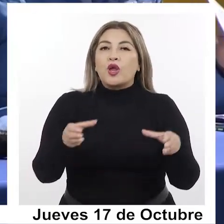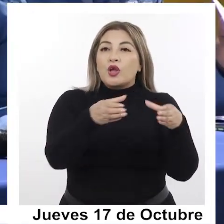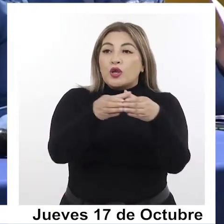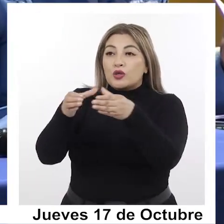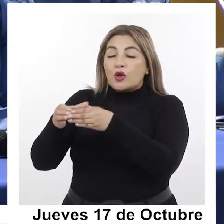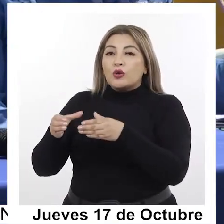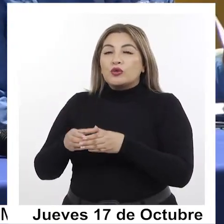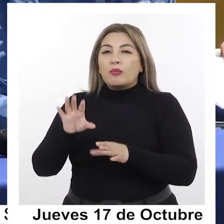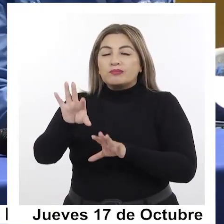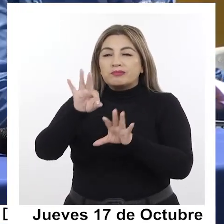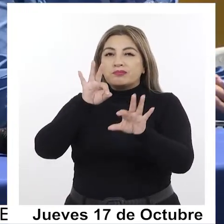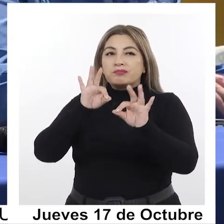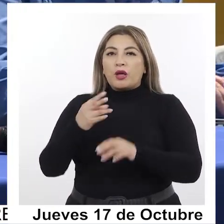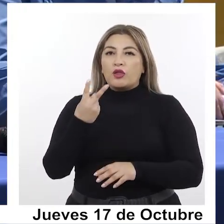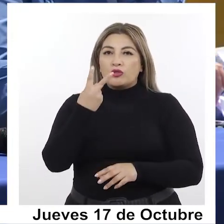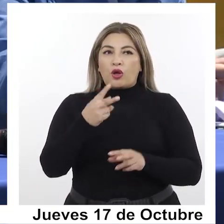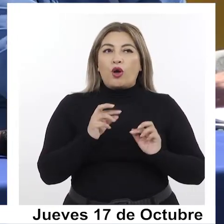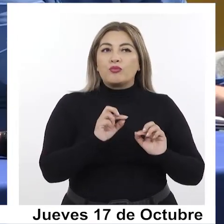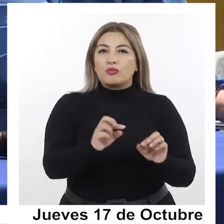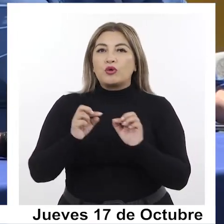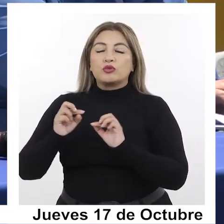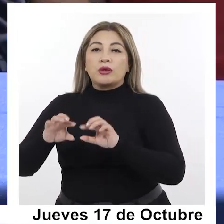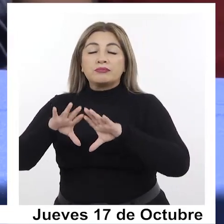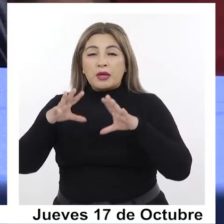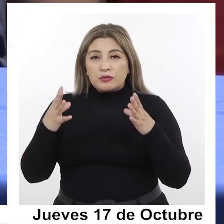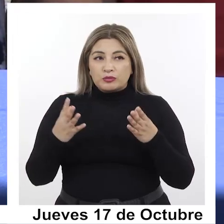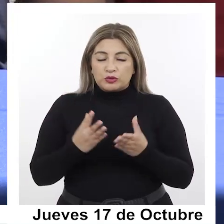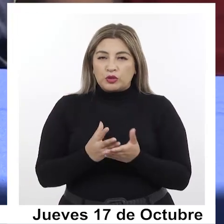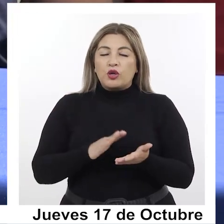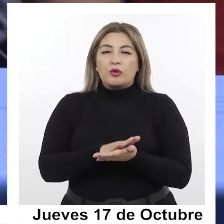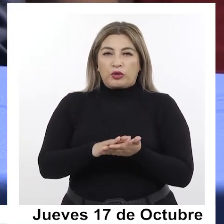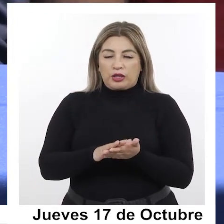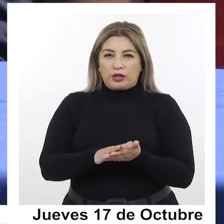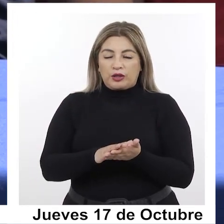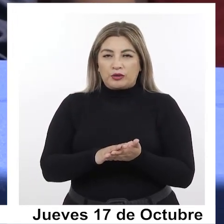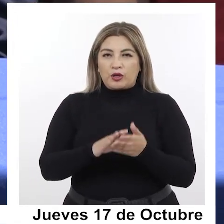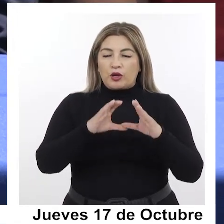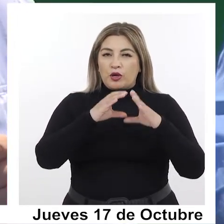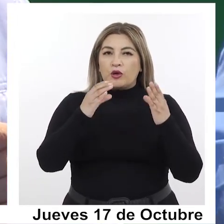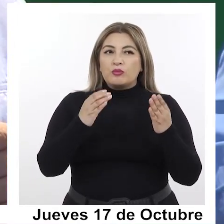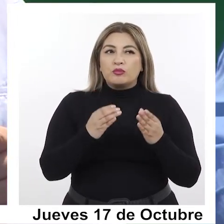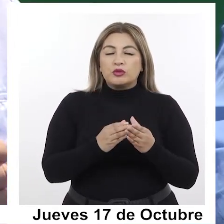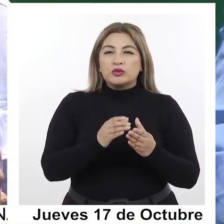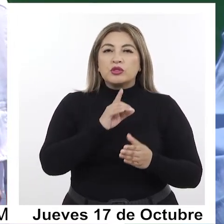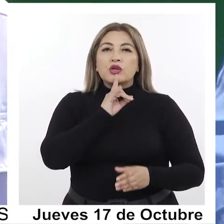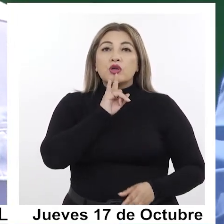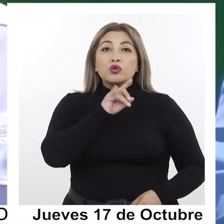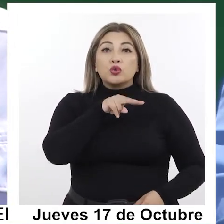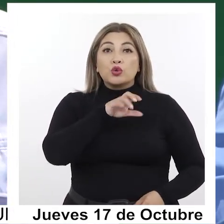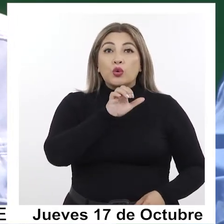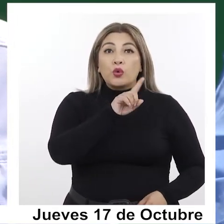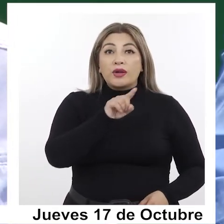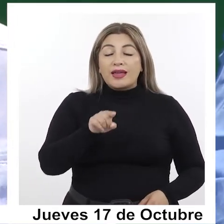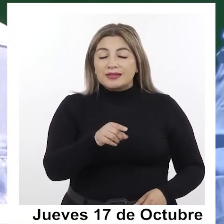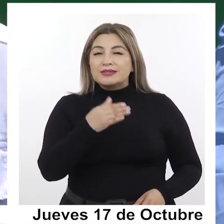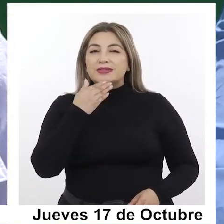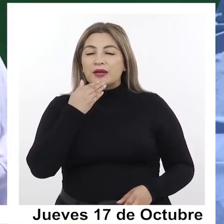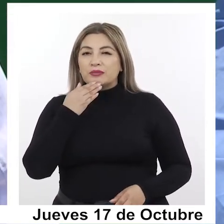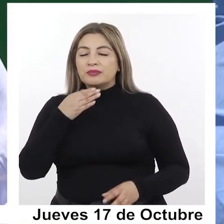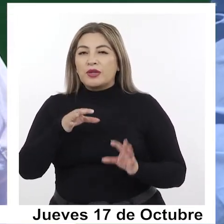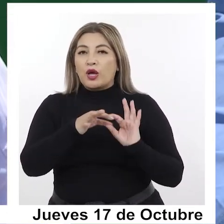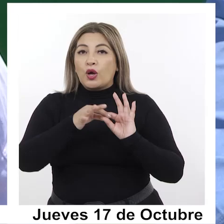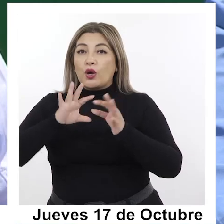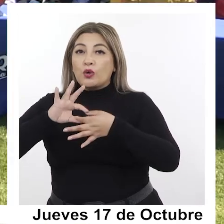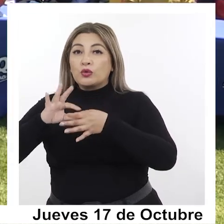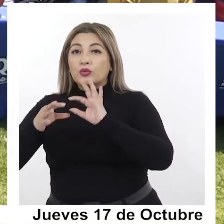a clasificar a dos instancias mundiales, como son el Mundial de la Disciplina en Túnez y los Juegos Olímpicos Juveniles